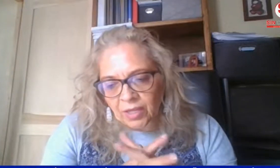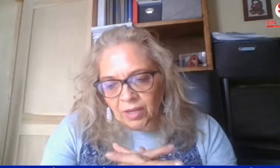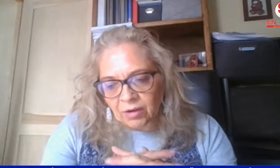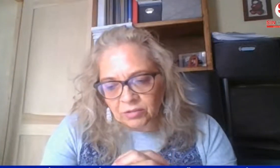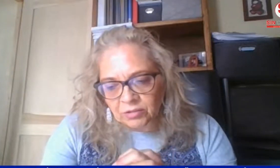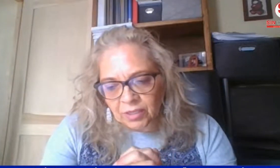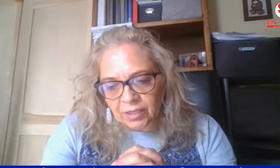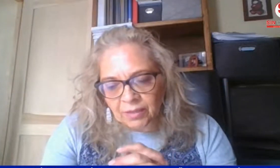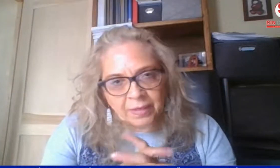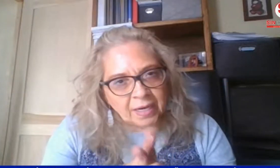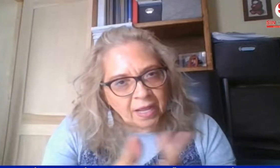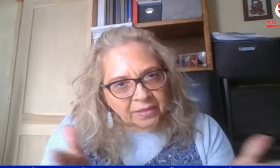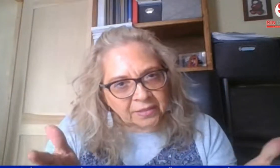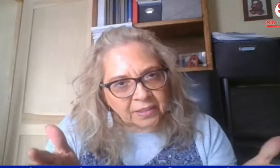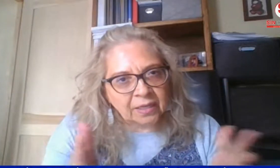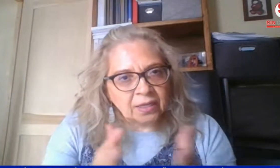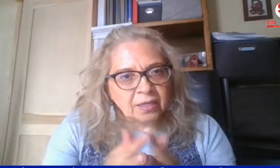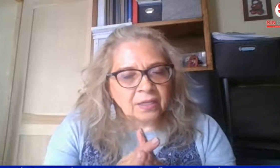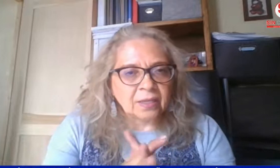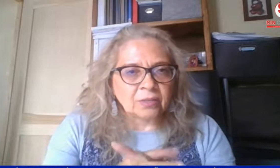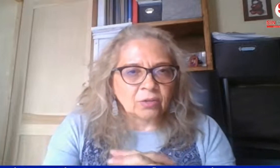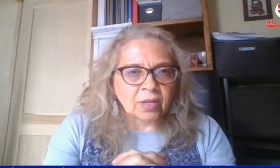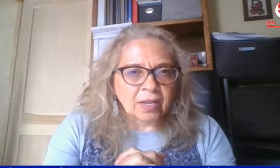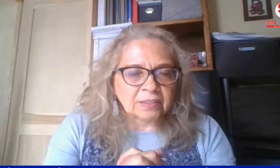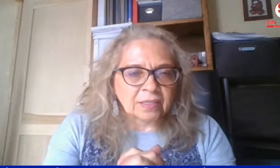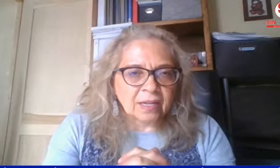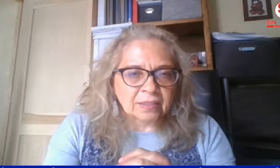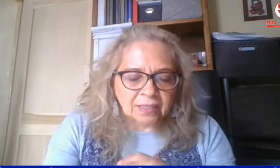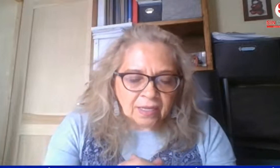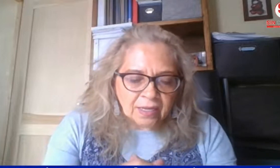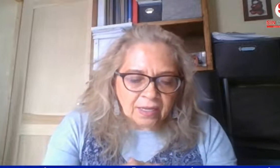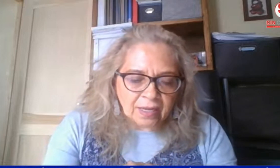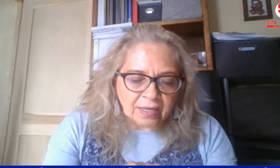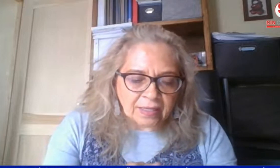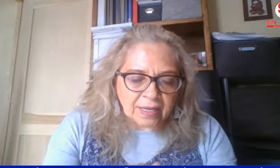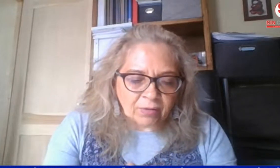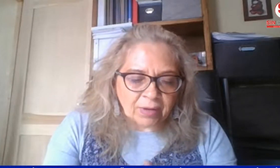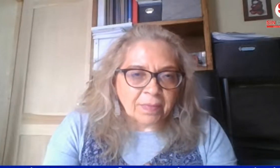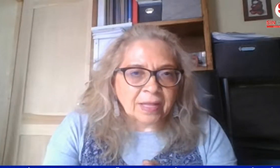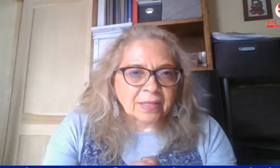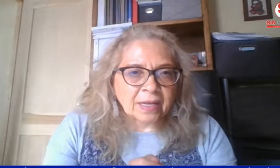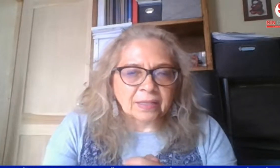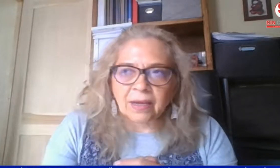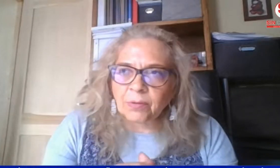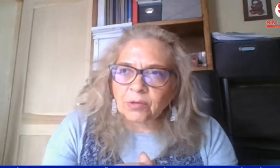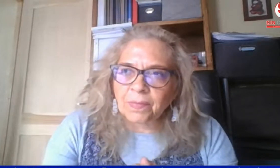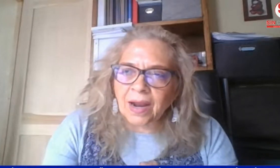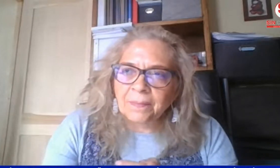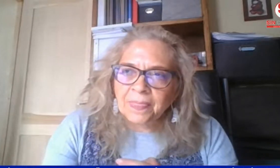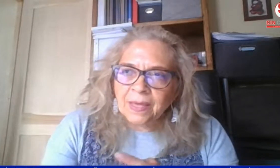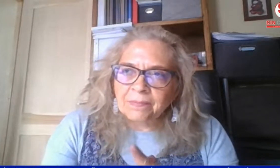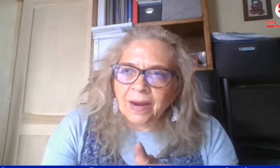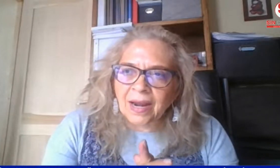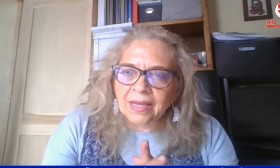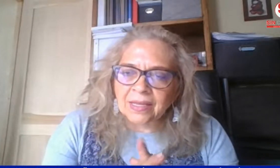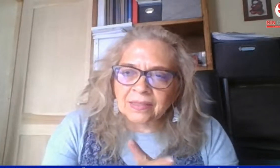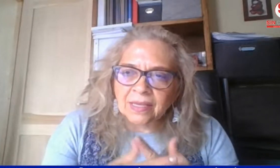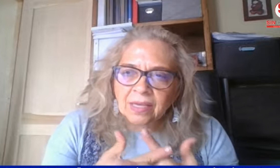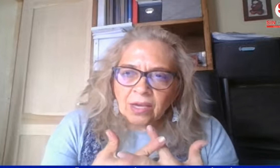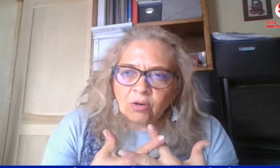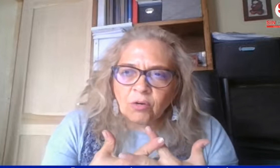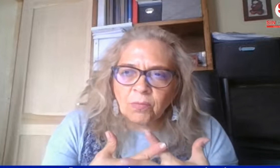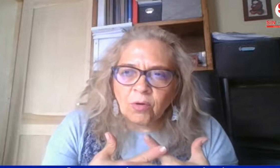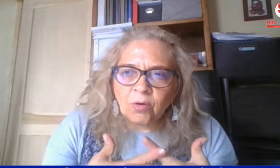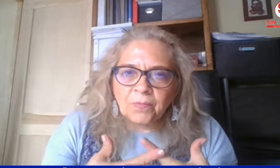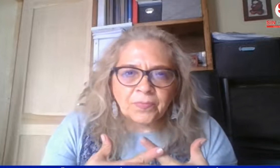apoyo de los inmigrantes, todas el dinero que mandan de apoyo para la